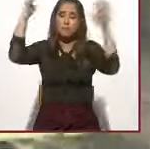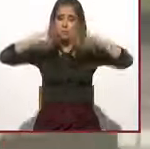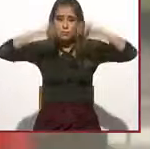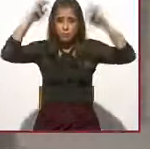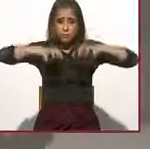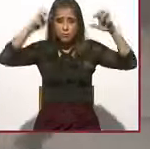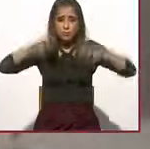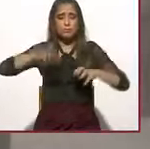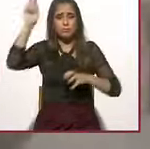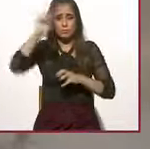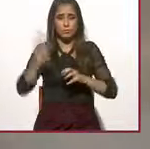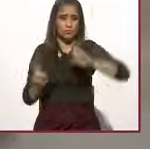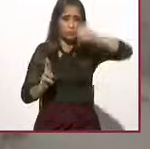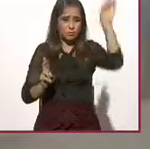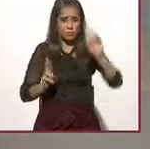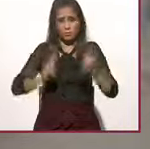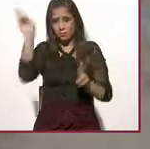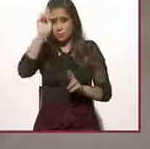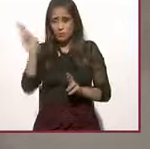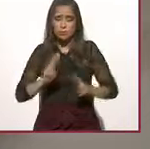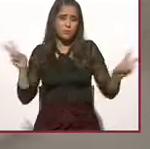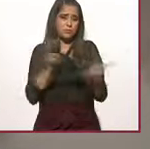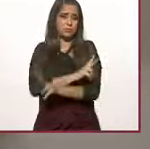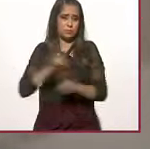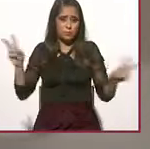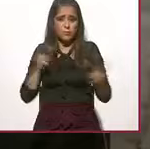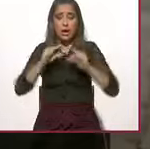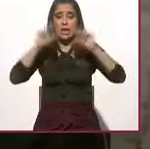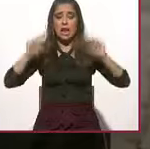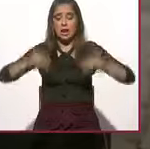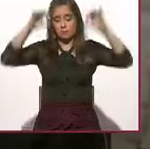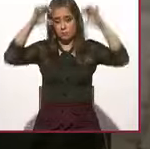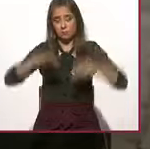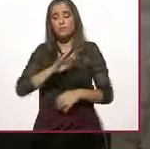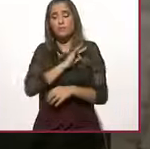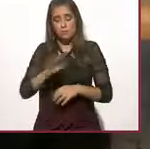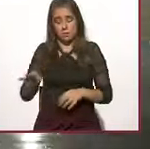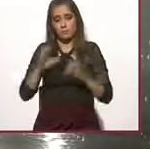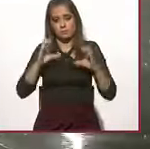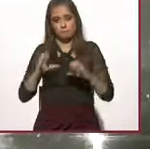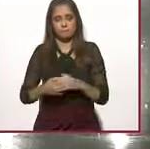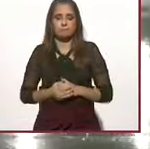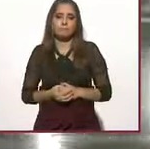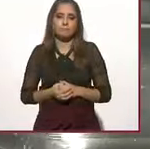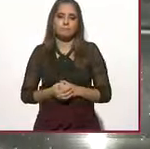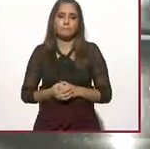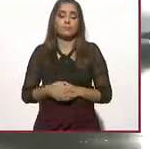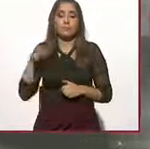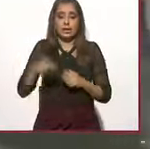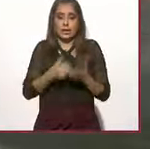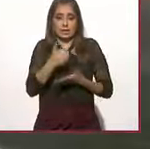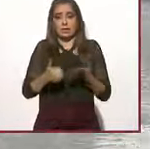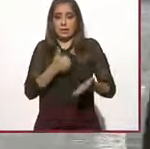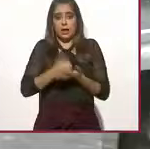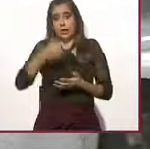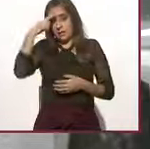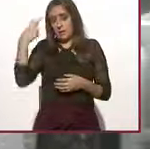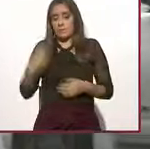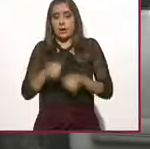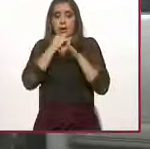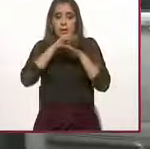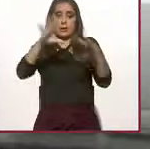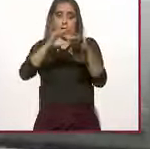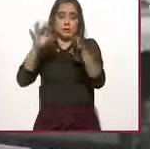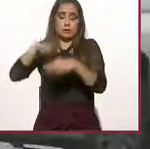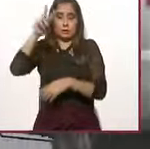acompañadas de descargas eléctricas y rachas fuertes de viento y granizadas. A propósito, el gobierno de la Ciudad de México